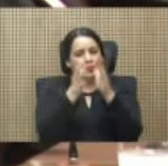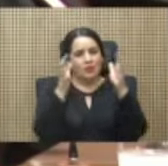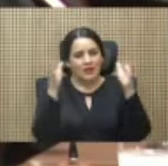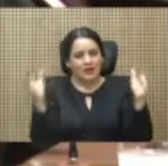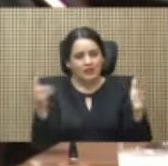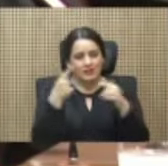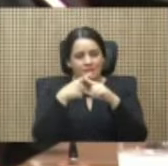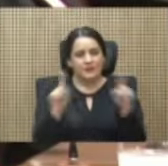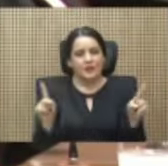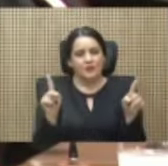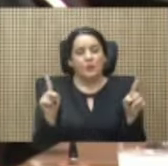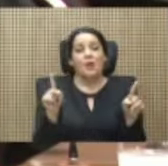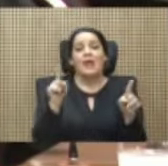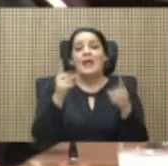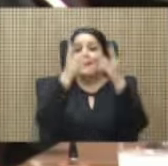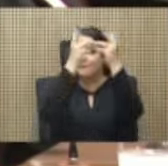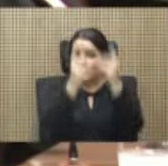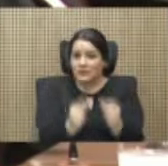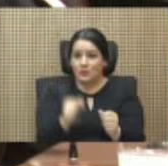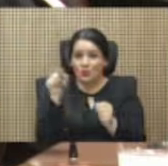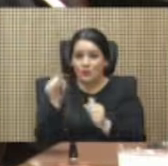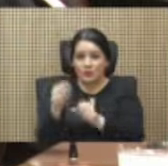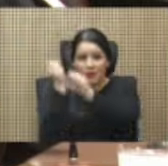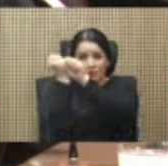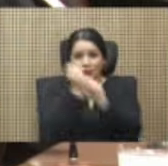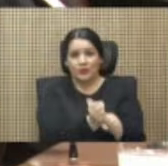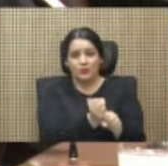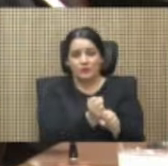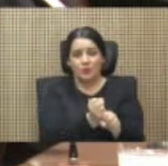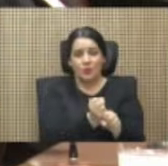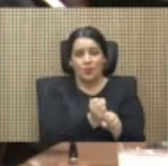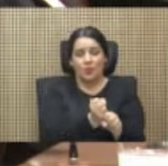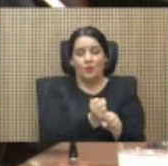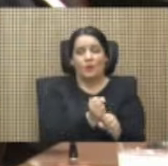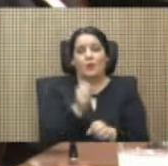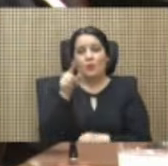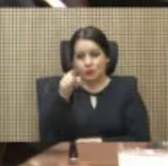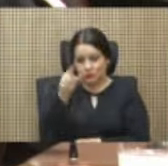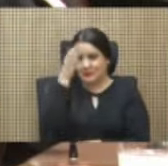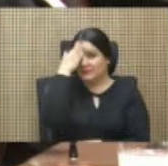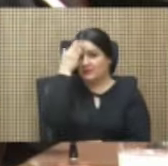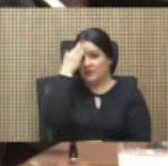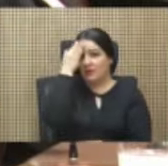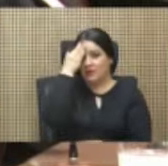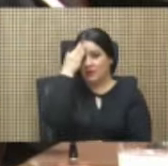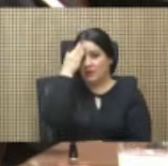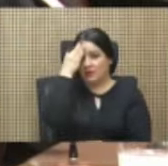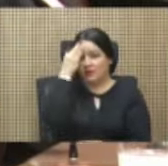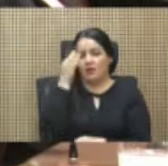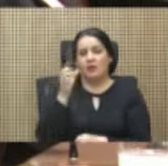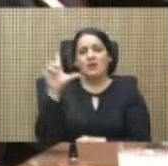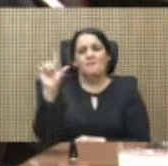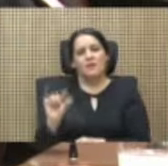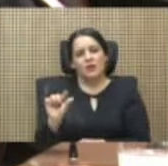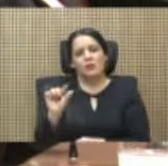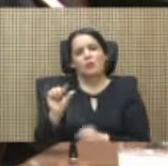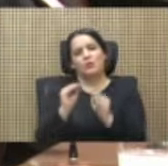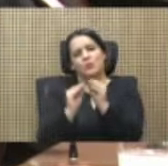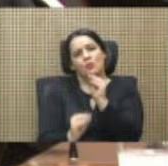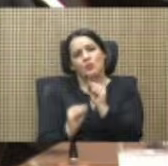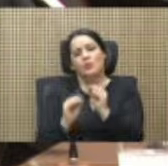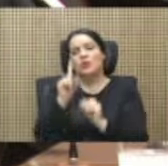pero el presupuesto de esa fundación como se sabe es mucho menos de un uno por ciento